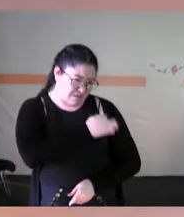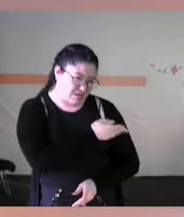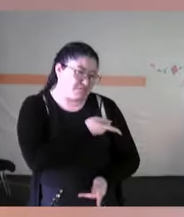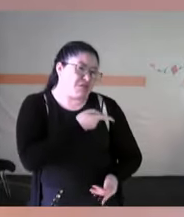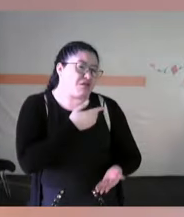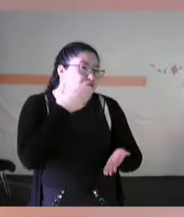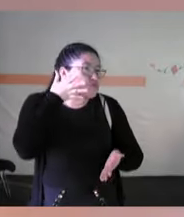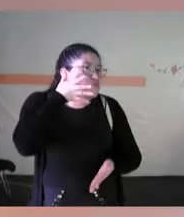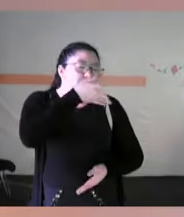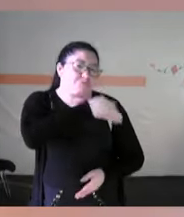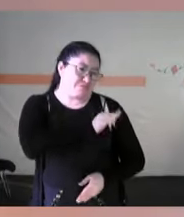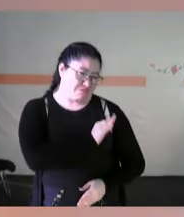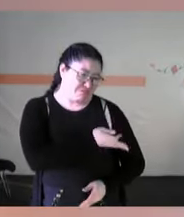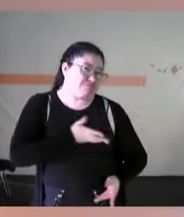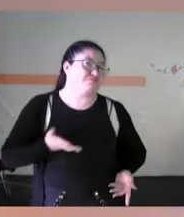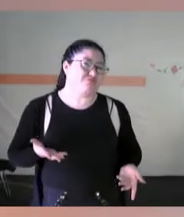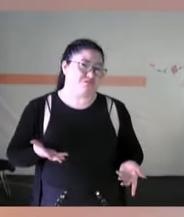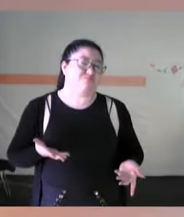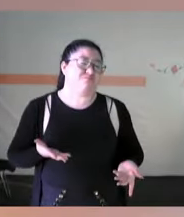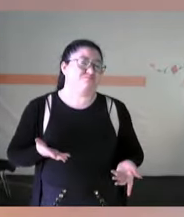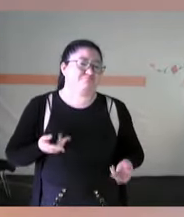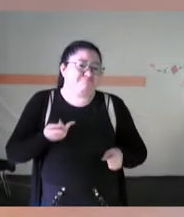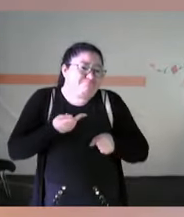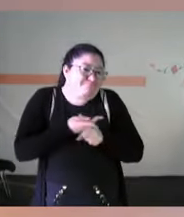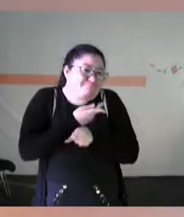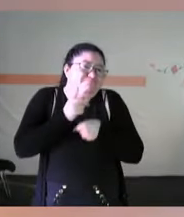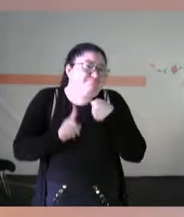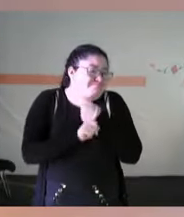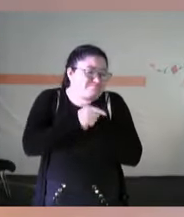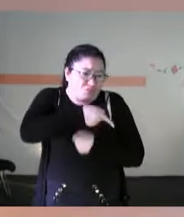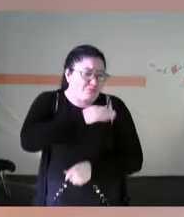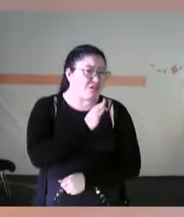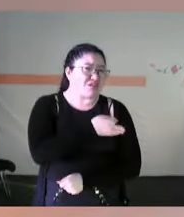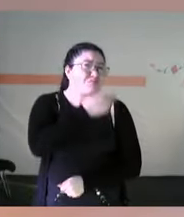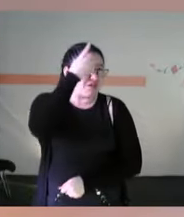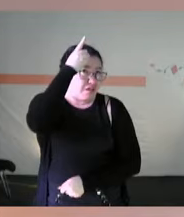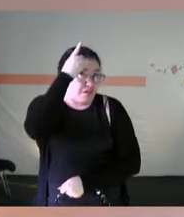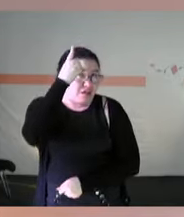destino, acepte lo que le pasa, pídale a Dios.